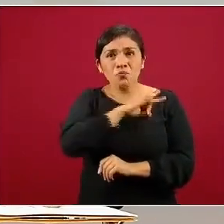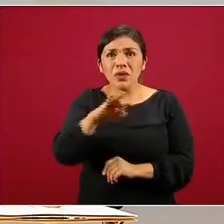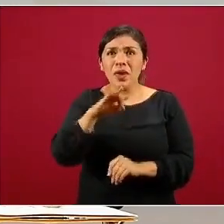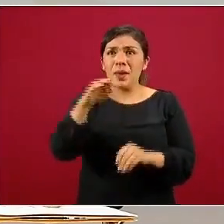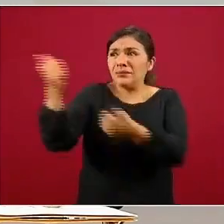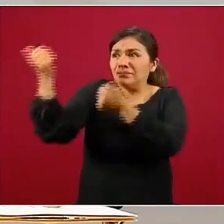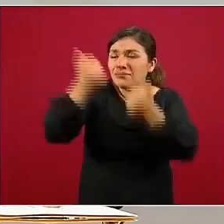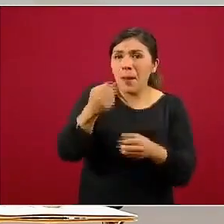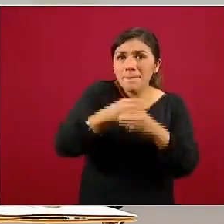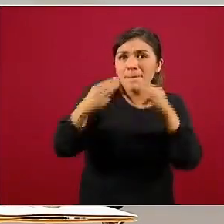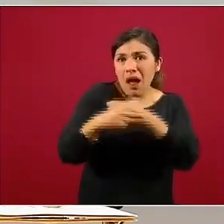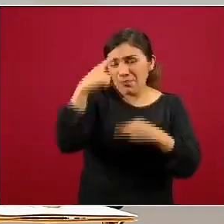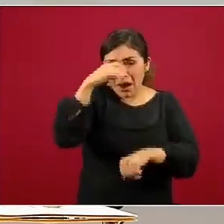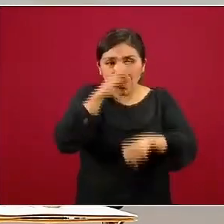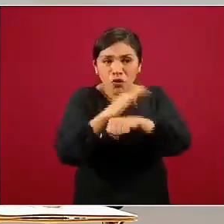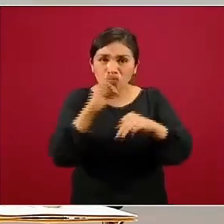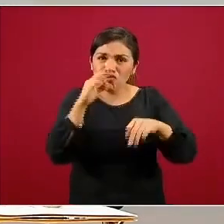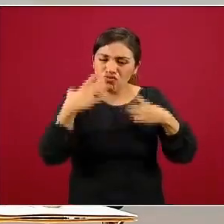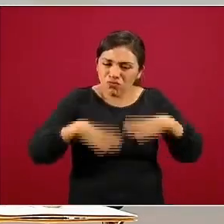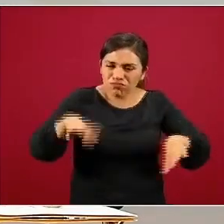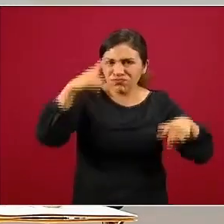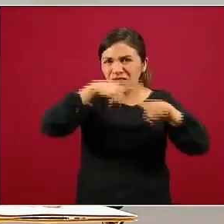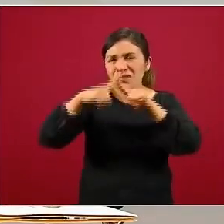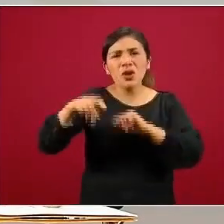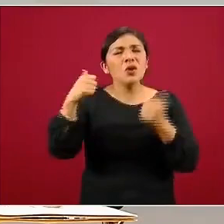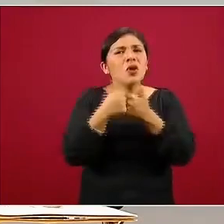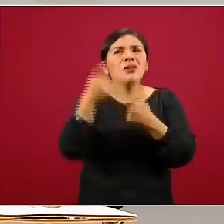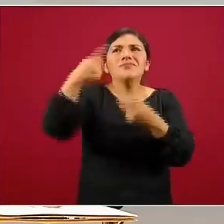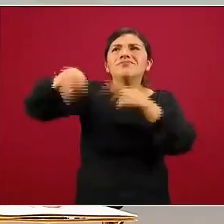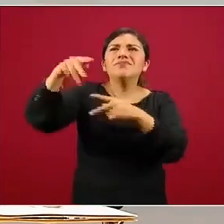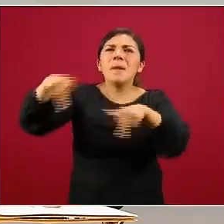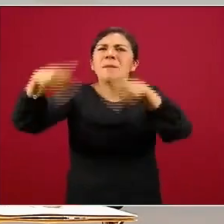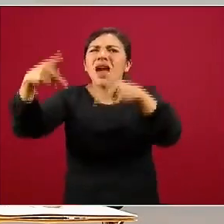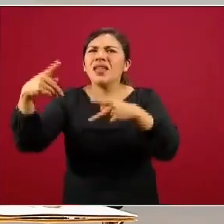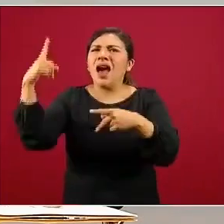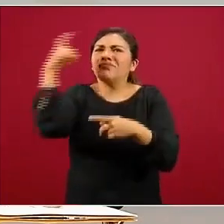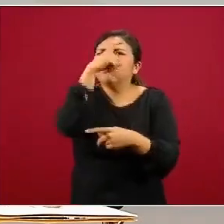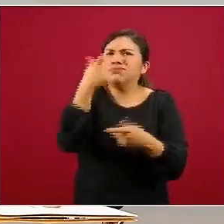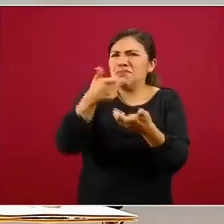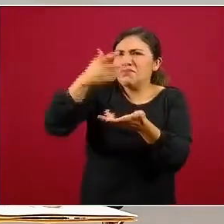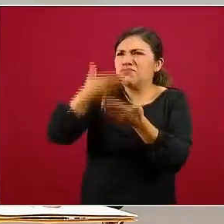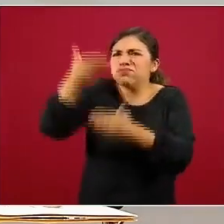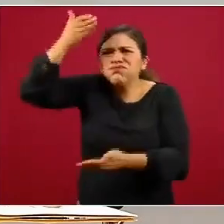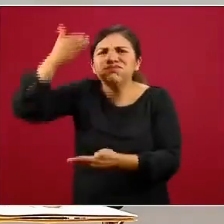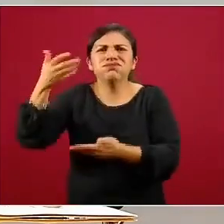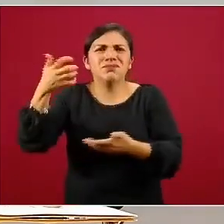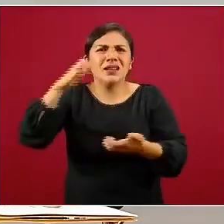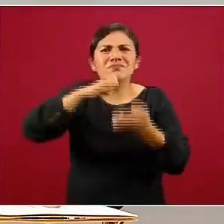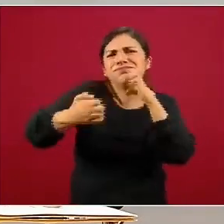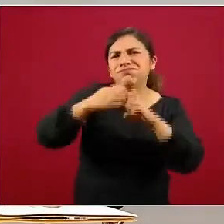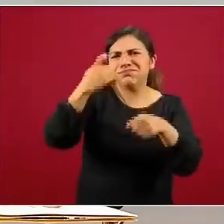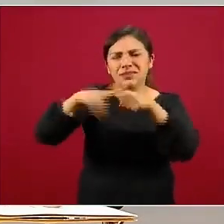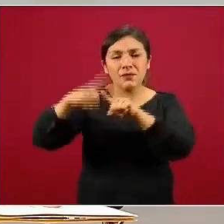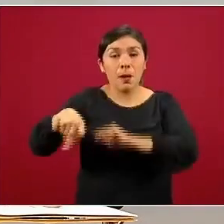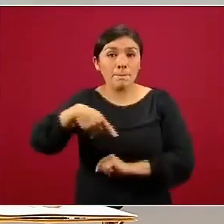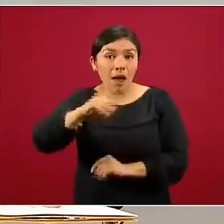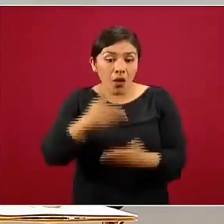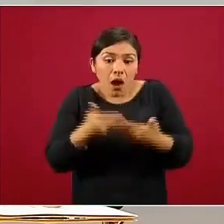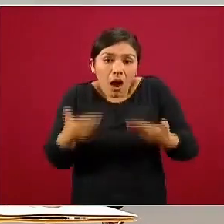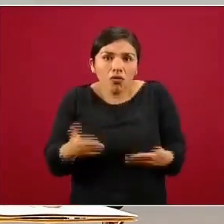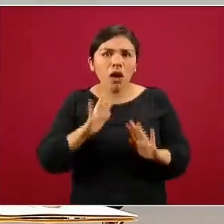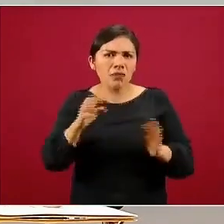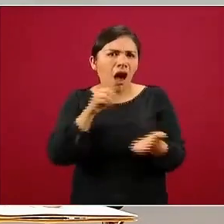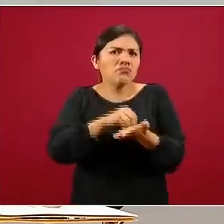podernos hacer de equipos de protección personal, con un mercado muy convulso, muy distorsionado, con sobreprecios, con mucha competencia, pero hoy